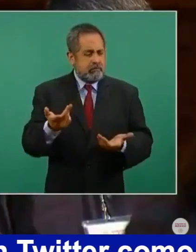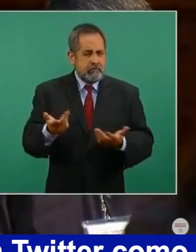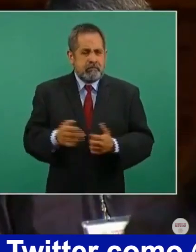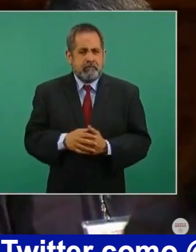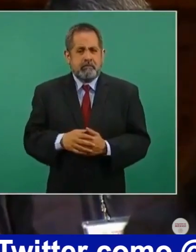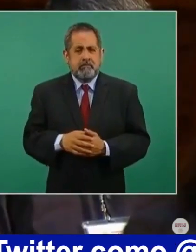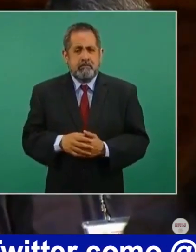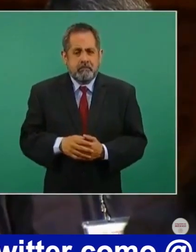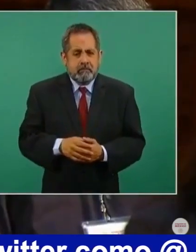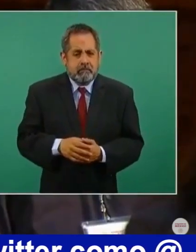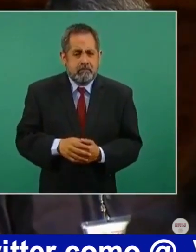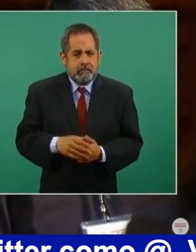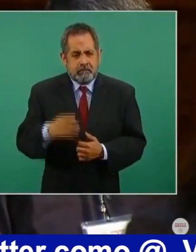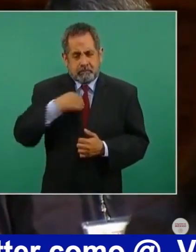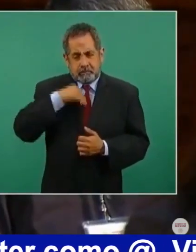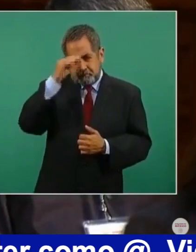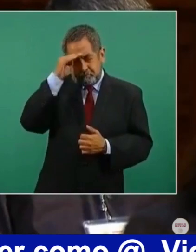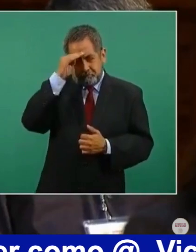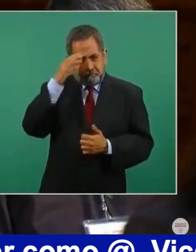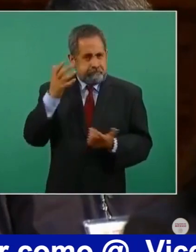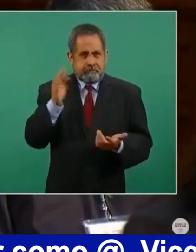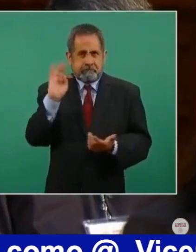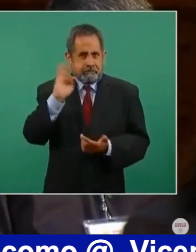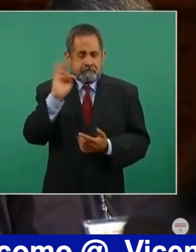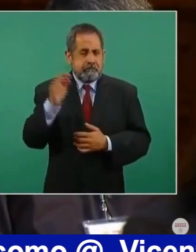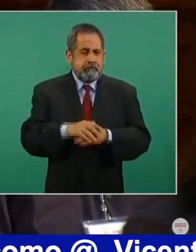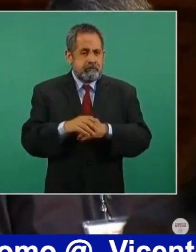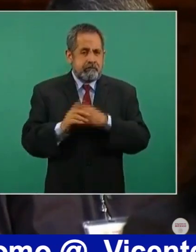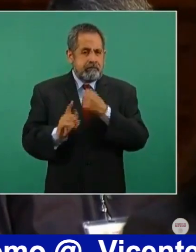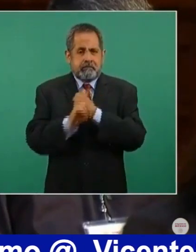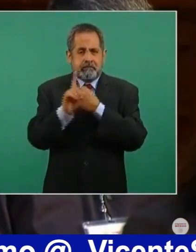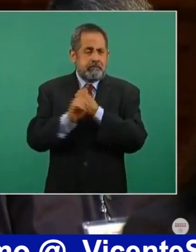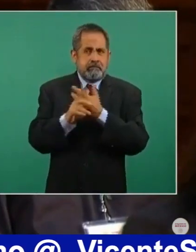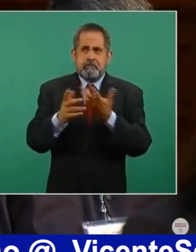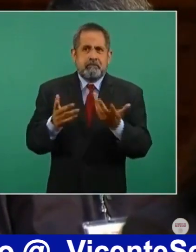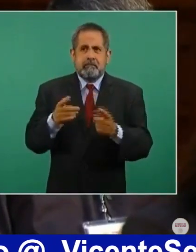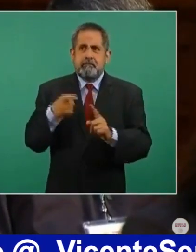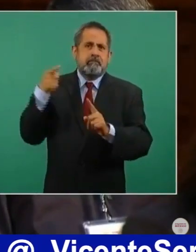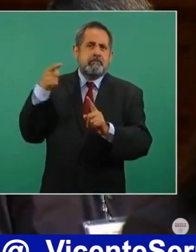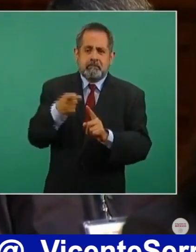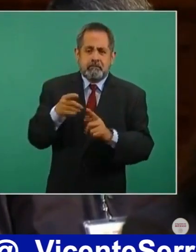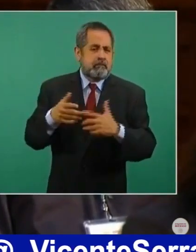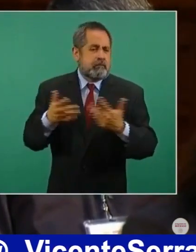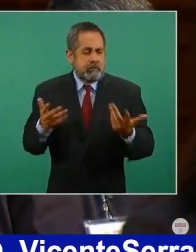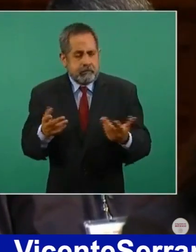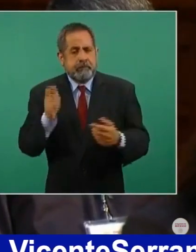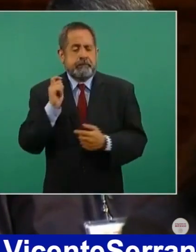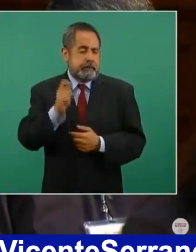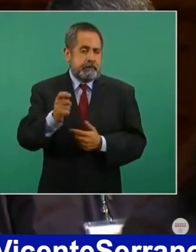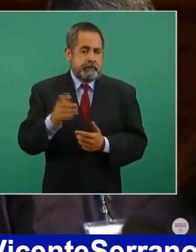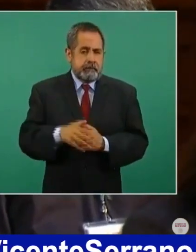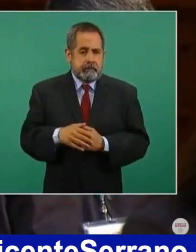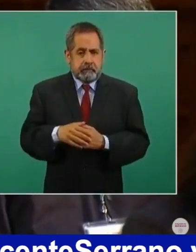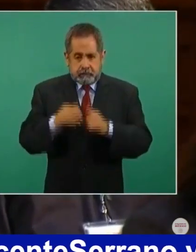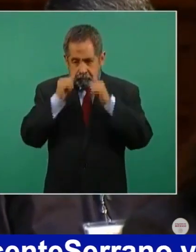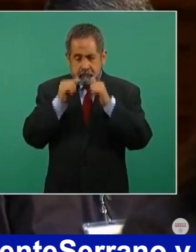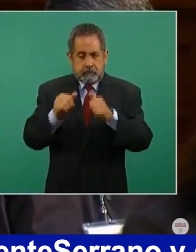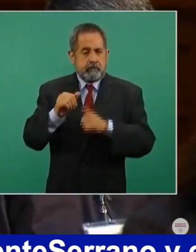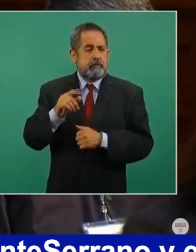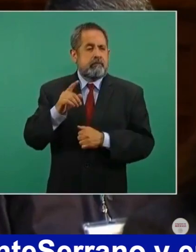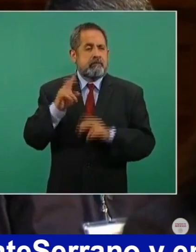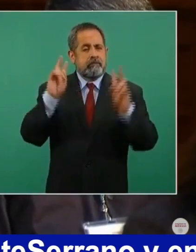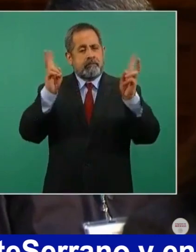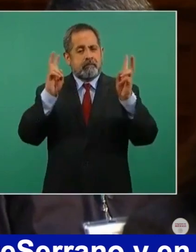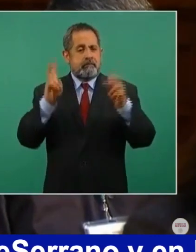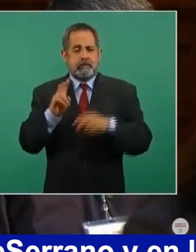no pensarían que el problema pudiera estar en el planteamiento que se tiene en torno a atender el tema de